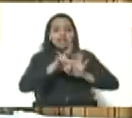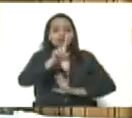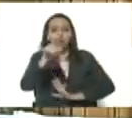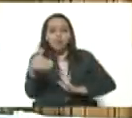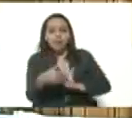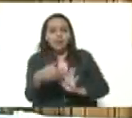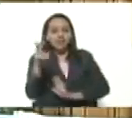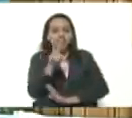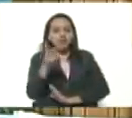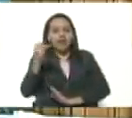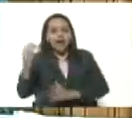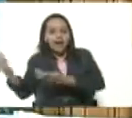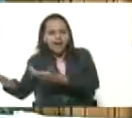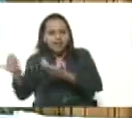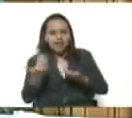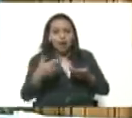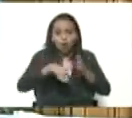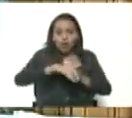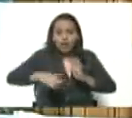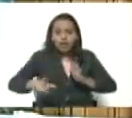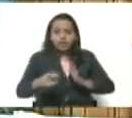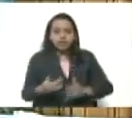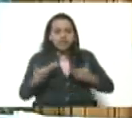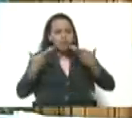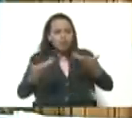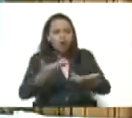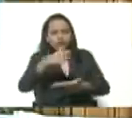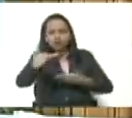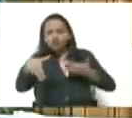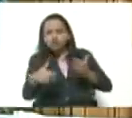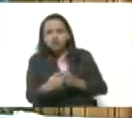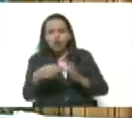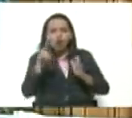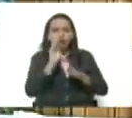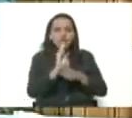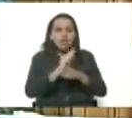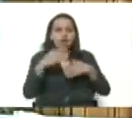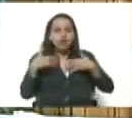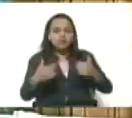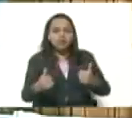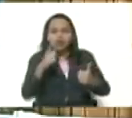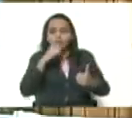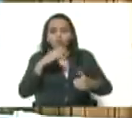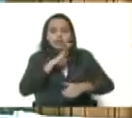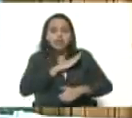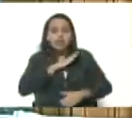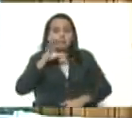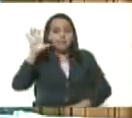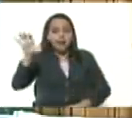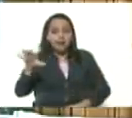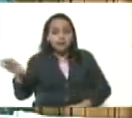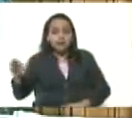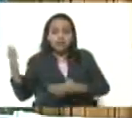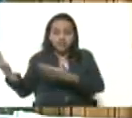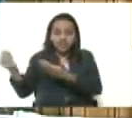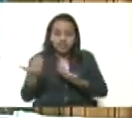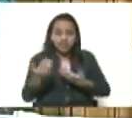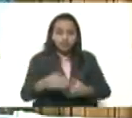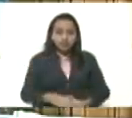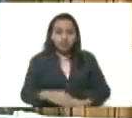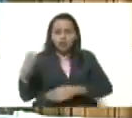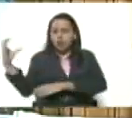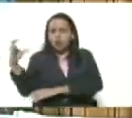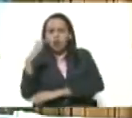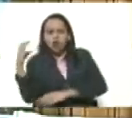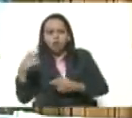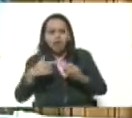han entrado legalmente les hemos dado todas las garantías que no tenían en sus países de origen, ni en Colombia,